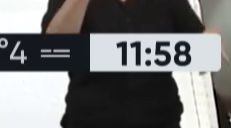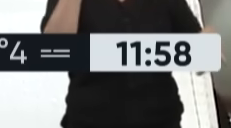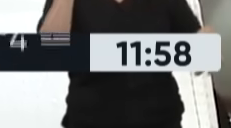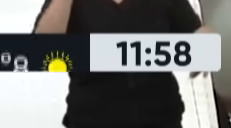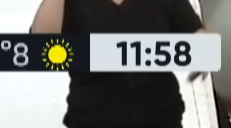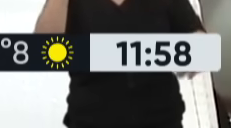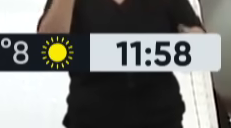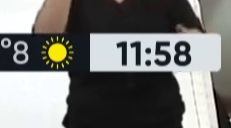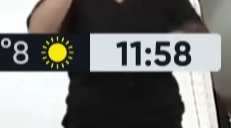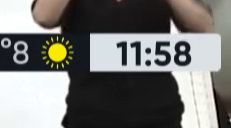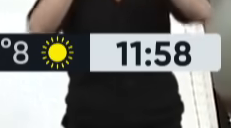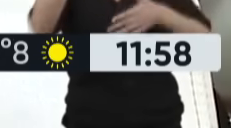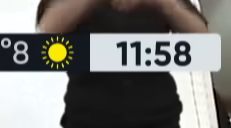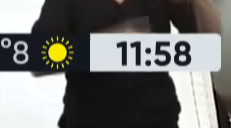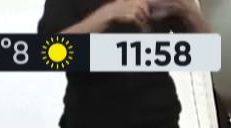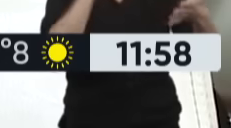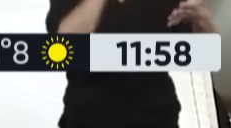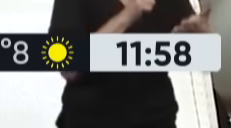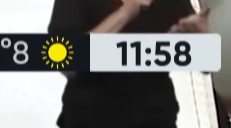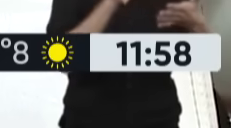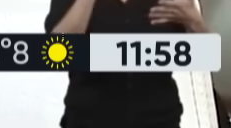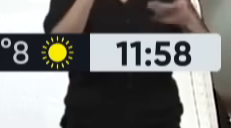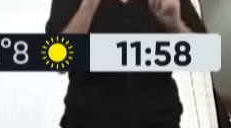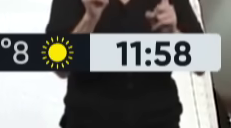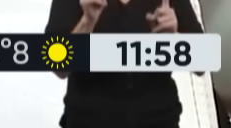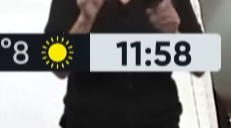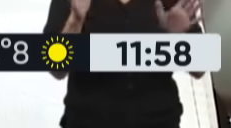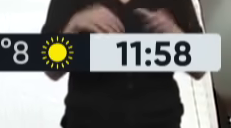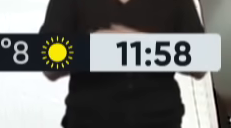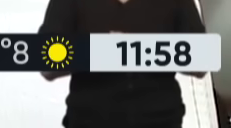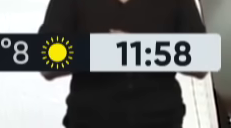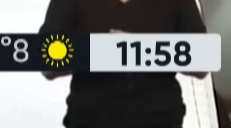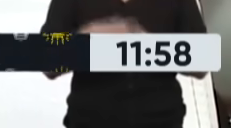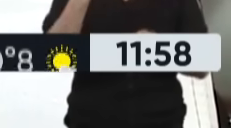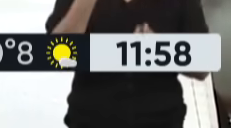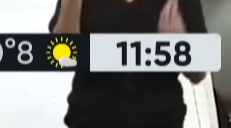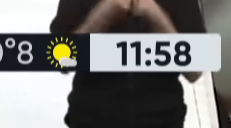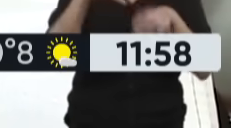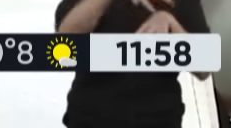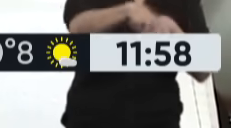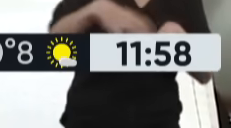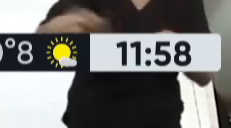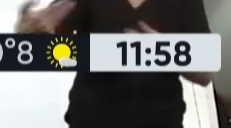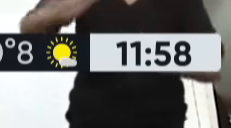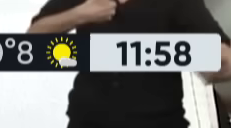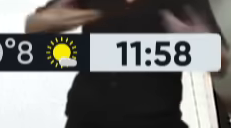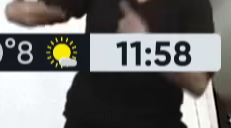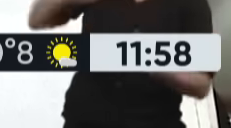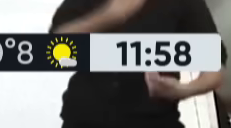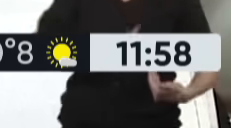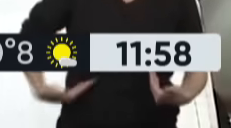secreto. Pero en general quiero ir a eso, a lo que le recrimina a muchos sectores al gobierno. No voy a dar nombres porque ya se